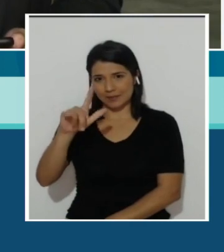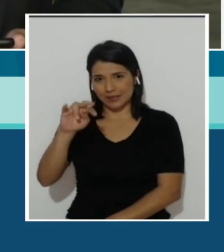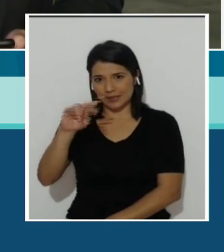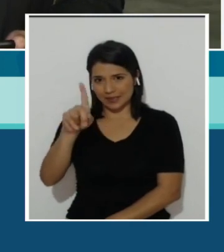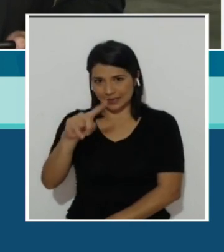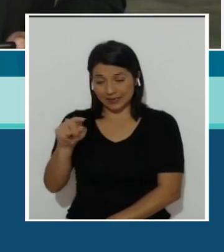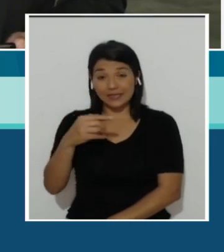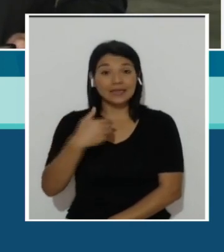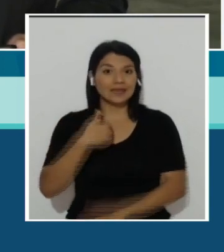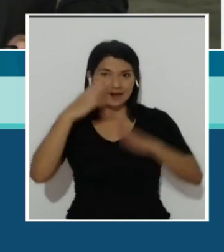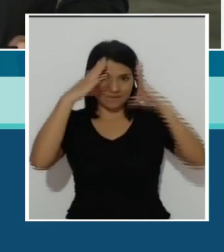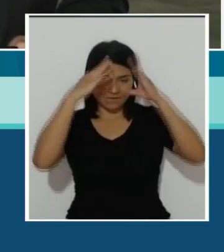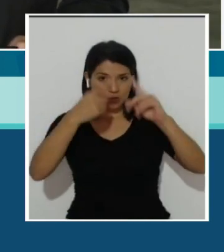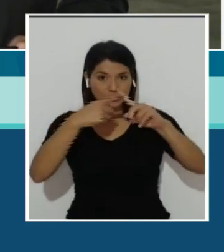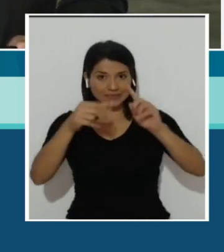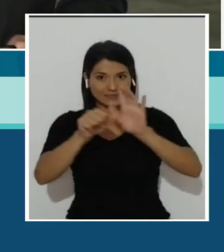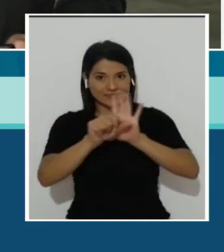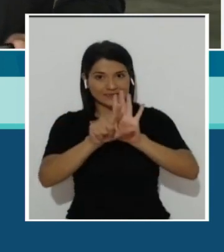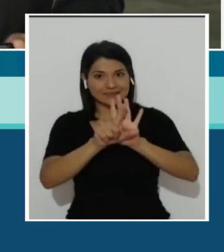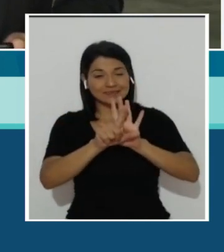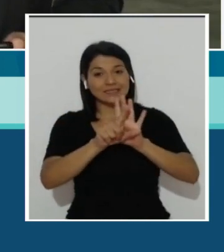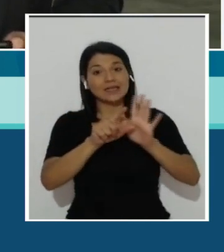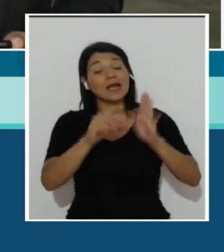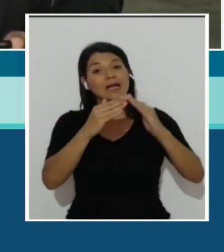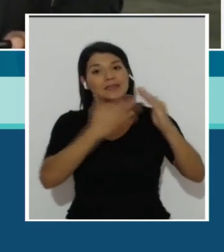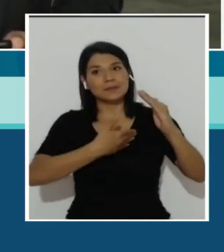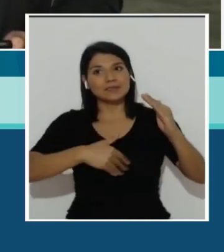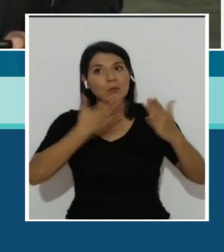Presidencial. Adelante, Kenneth, muy buenas noches.